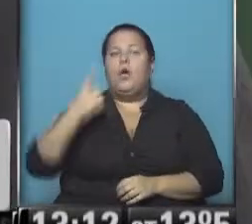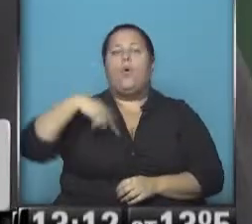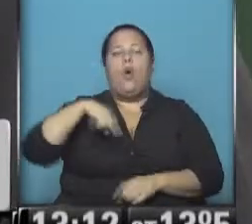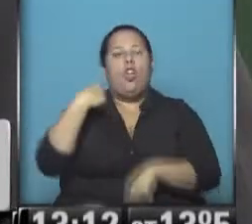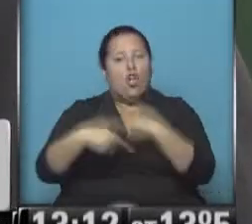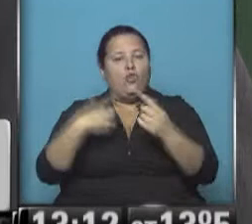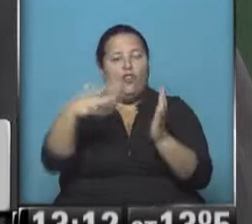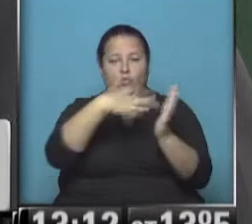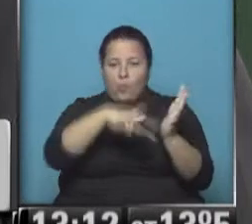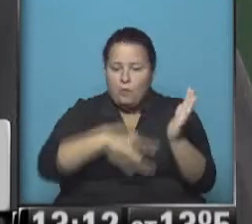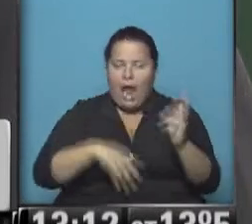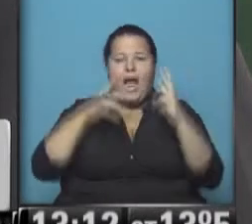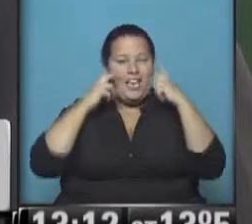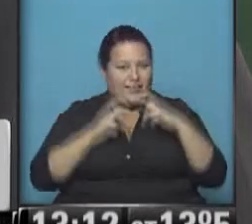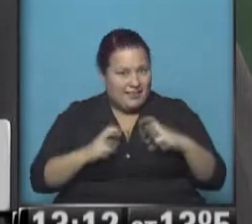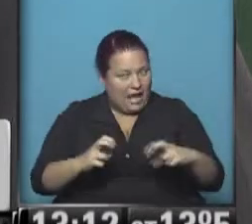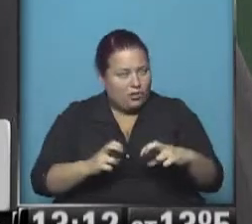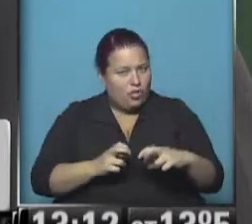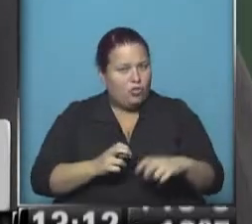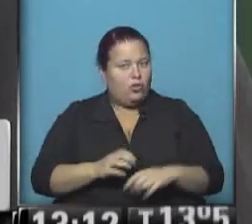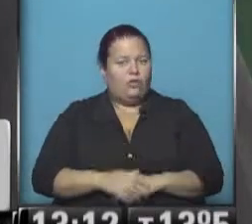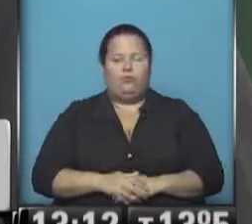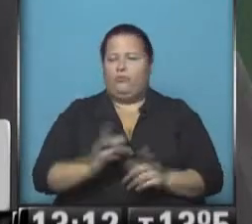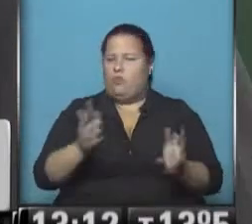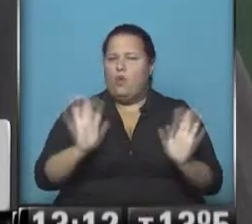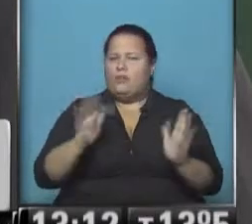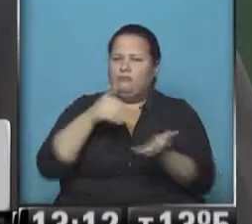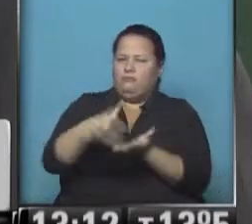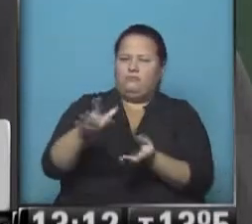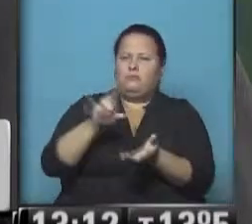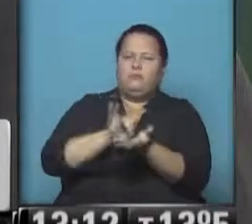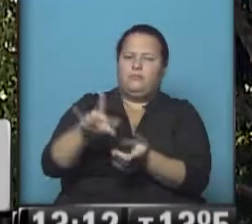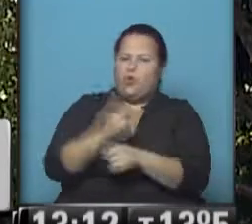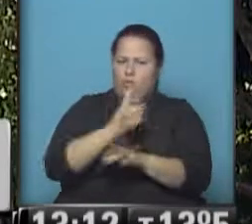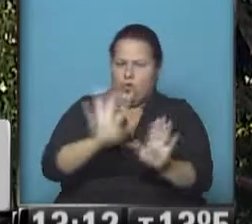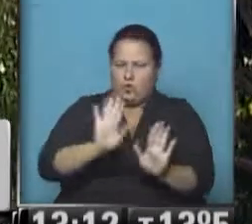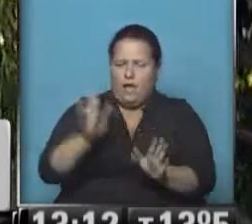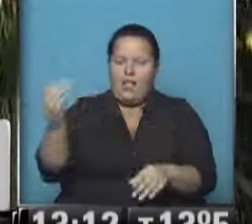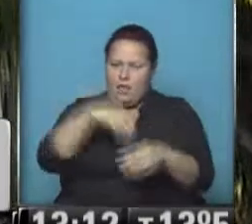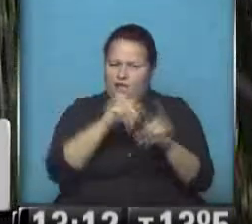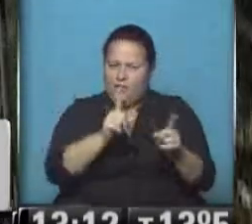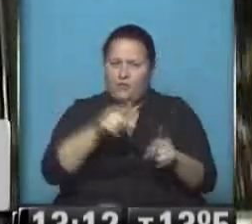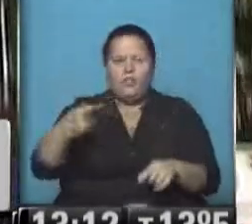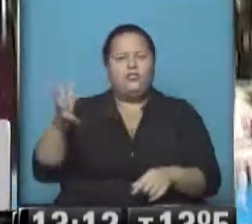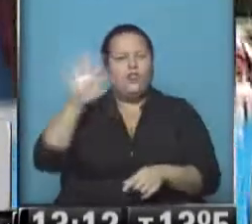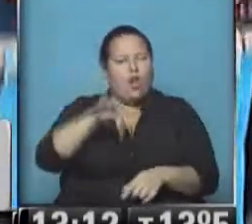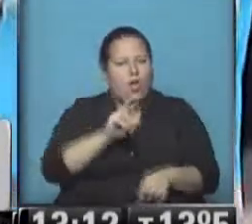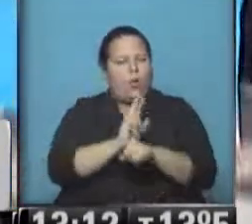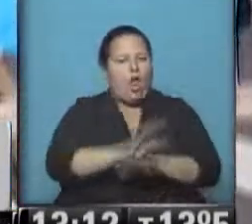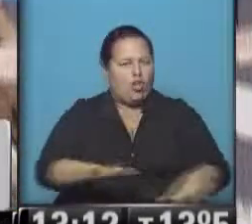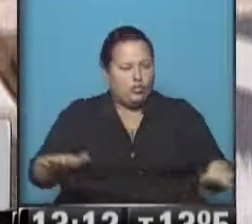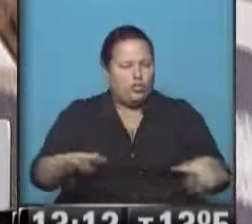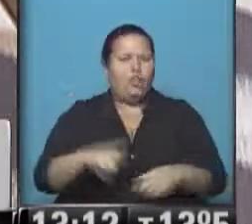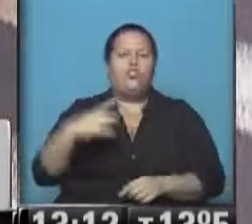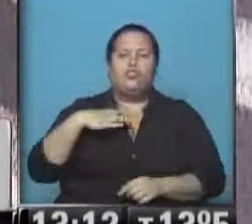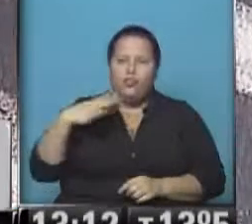el sumario, mientras continúe la investigación, no tienen necesidad de separar del cargo a estas personas que son las que sostienen día a día a esos chicos, que